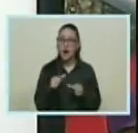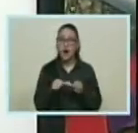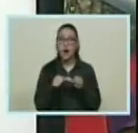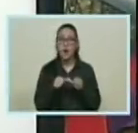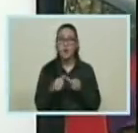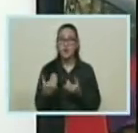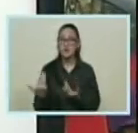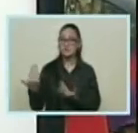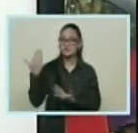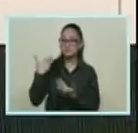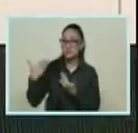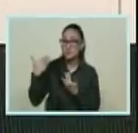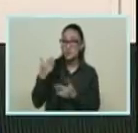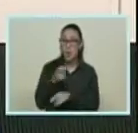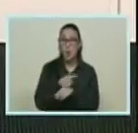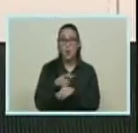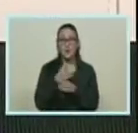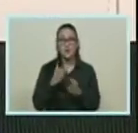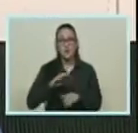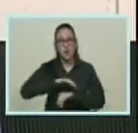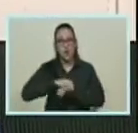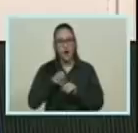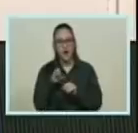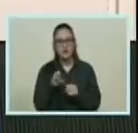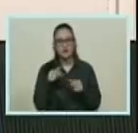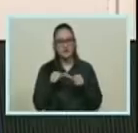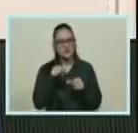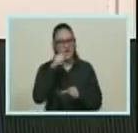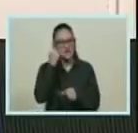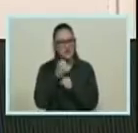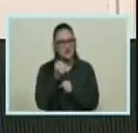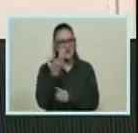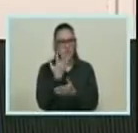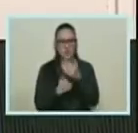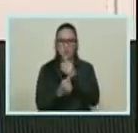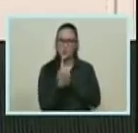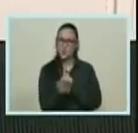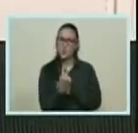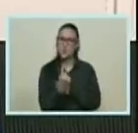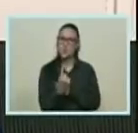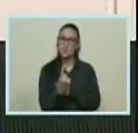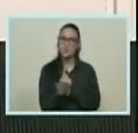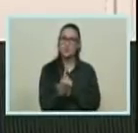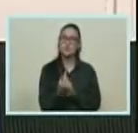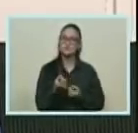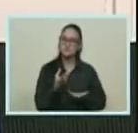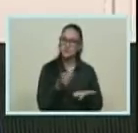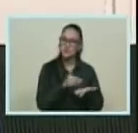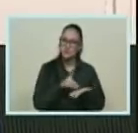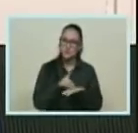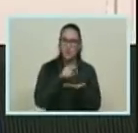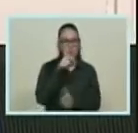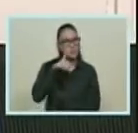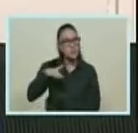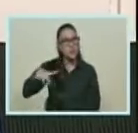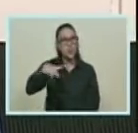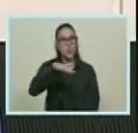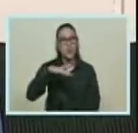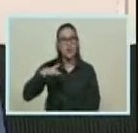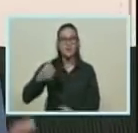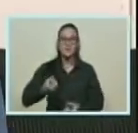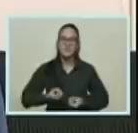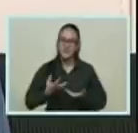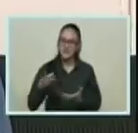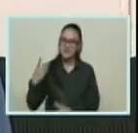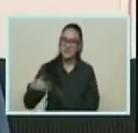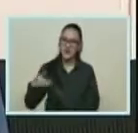por orientaciones de nuestro gobernador Héctor Rodríguez, trabajar como uno solo, como un eje, donde dignifiquemos a nuestro pueblo, donde